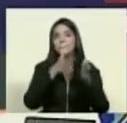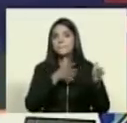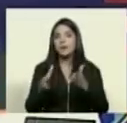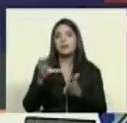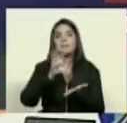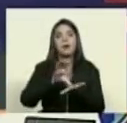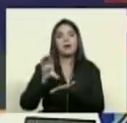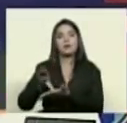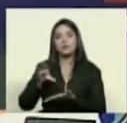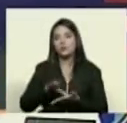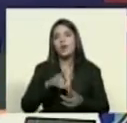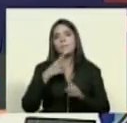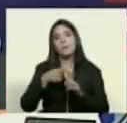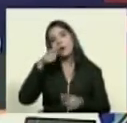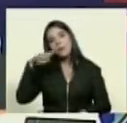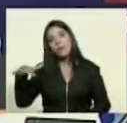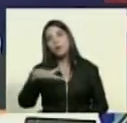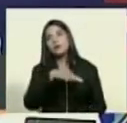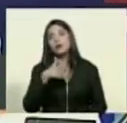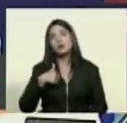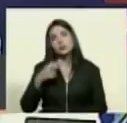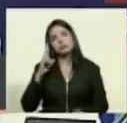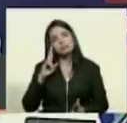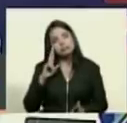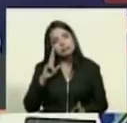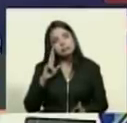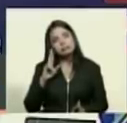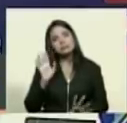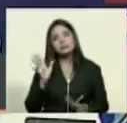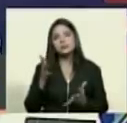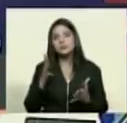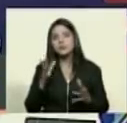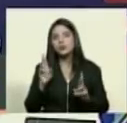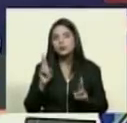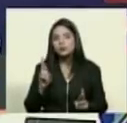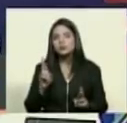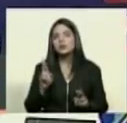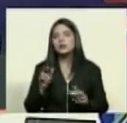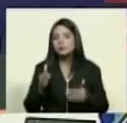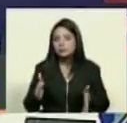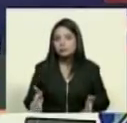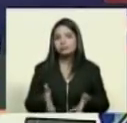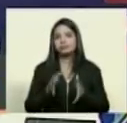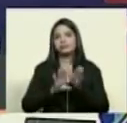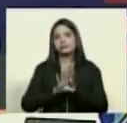nuestros pueblos. Yo auguro un porvenir